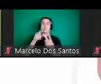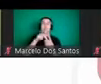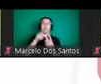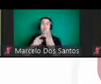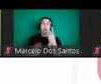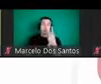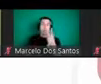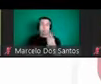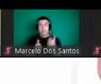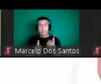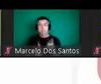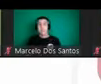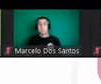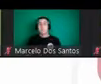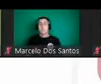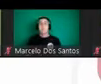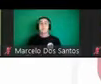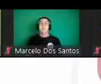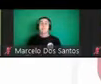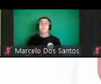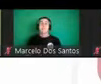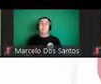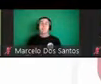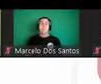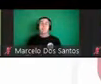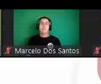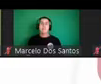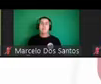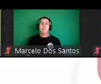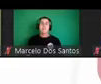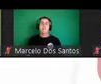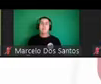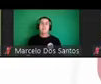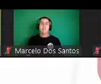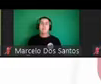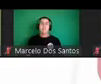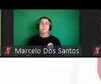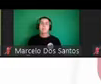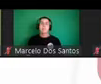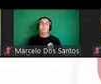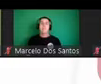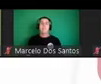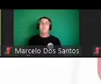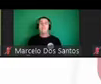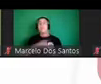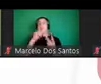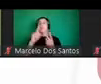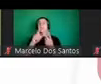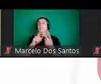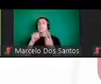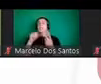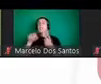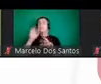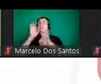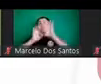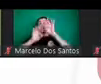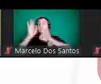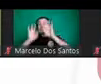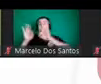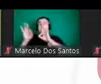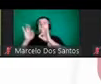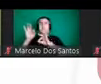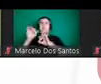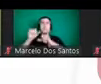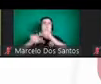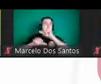aquí generalmente entra a jugar mucho el rol de los referentes o los facilitadores laborales,